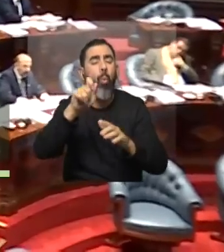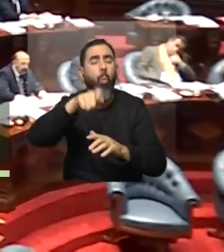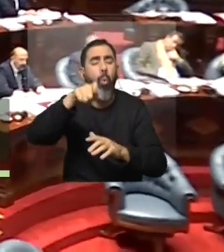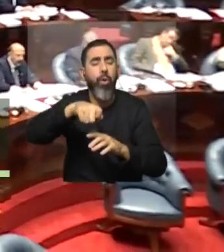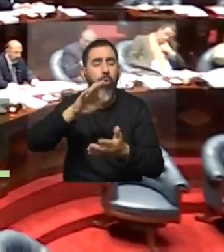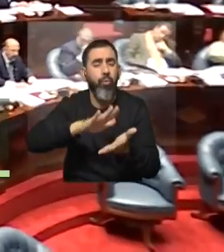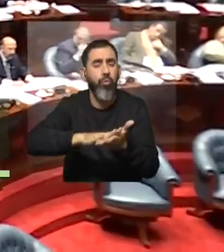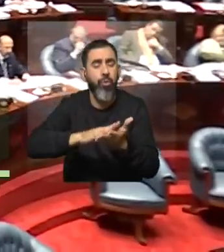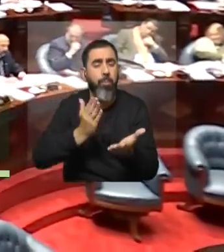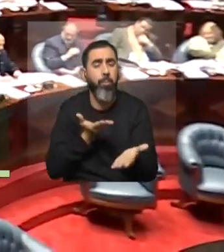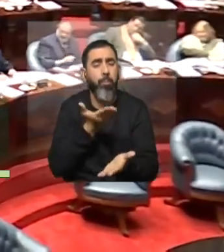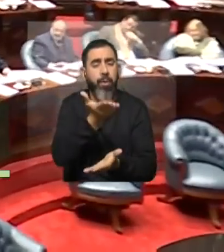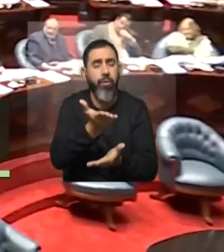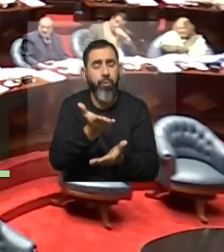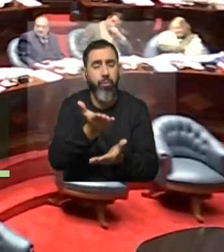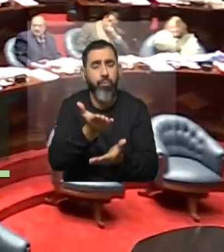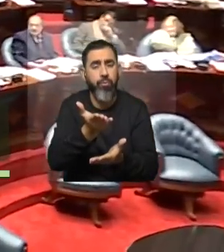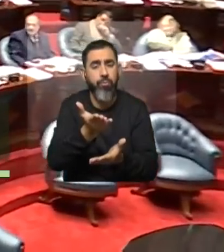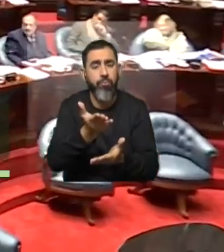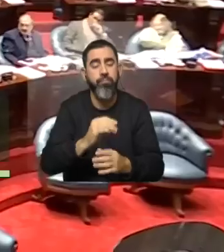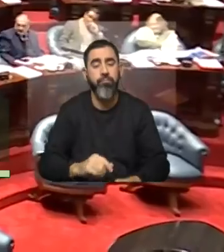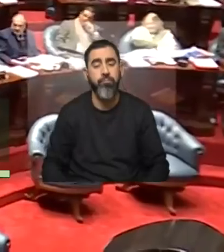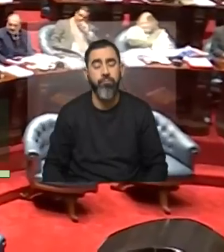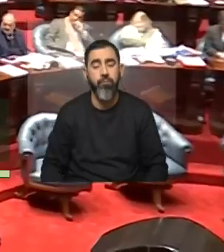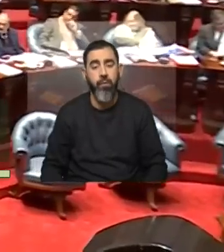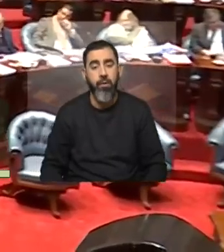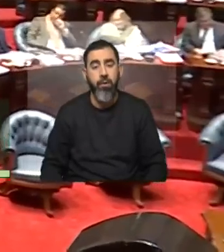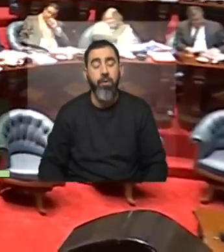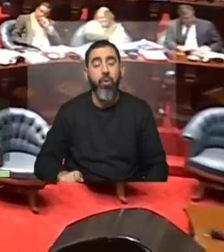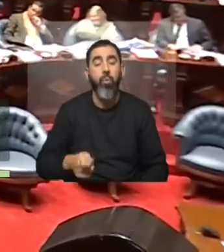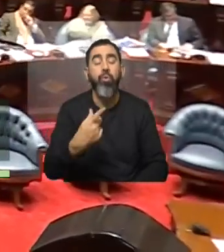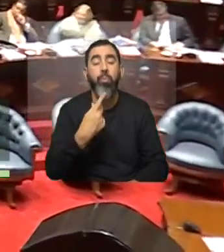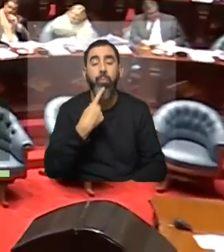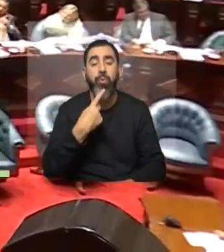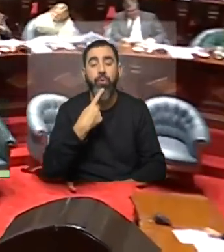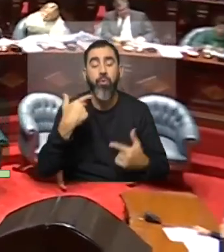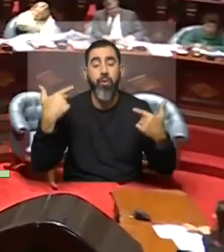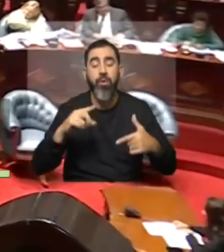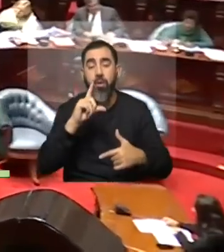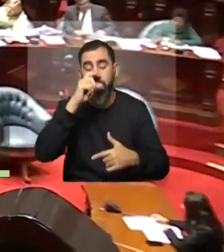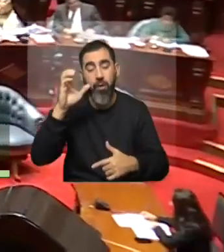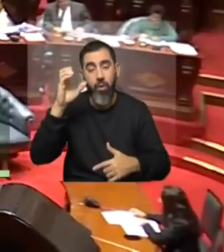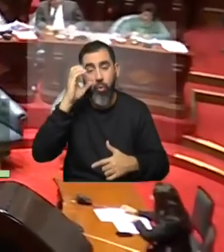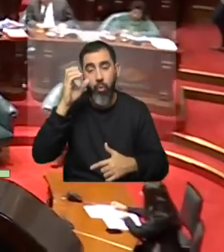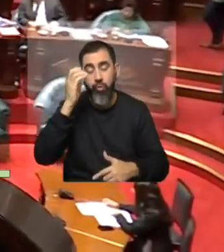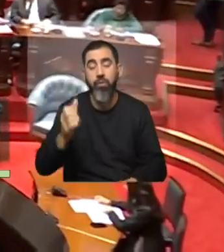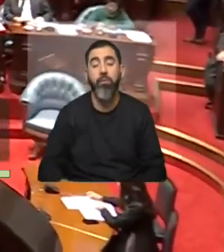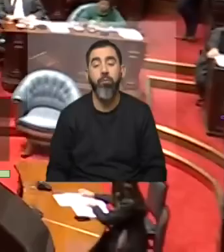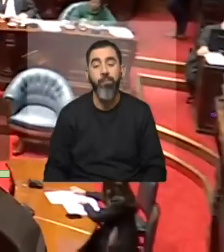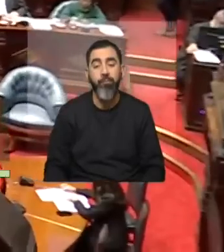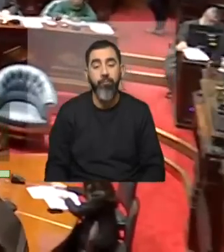referidas a la moción que dejaría sin efecto la intención de juicio político a la intendenta de Montevideo, Carolina